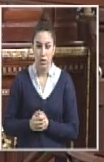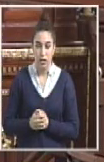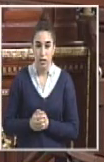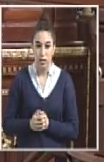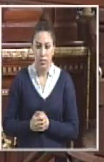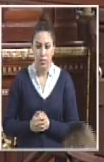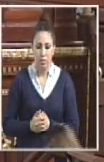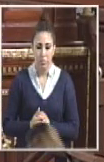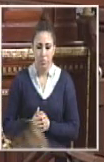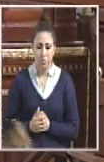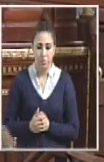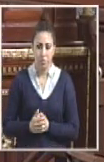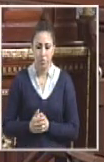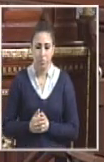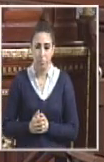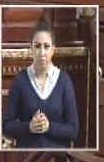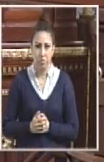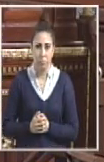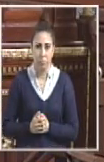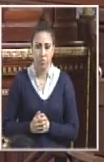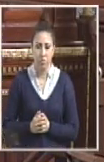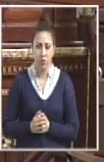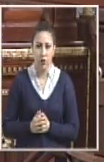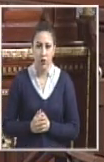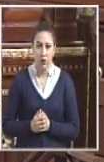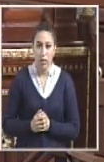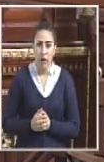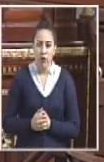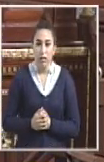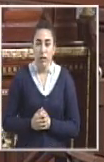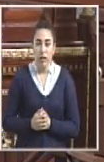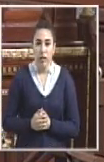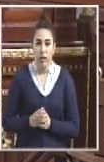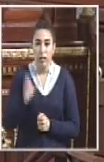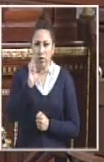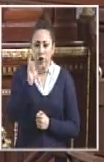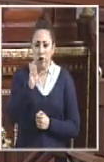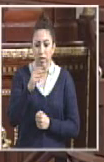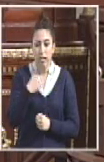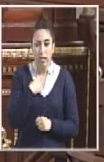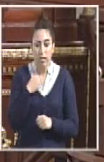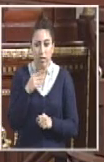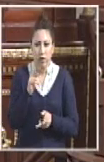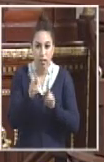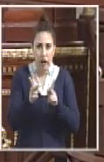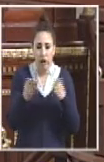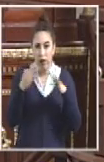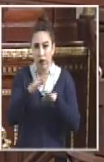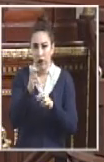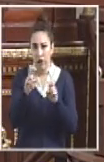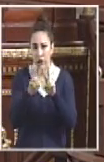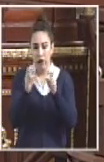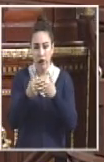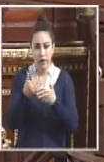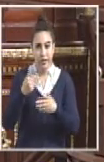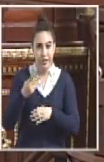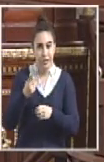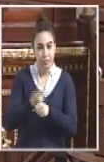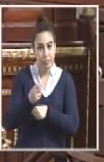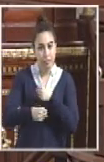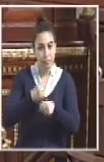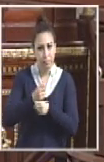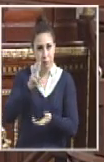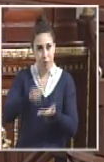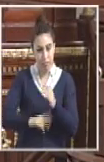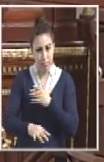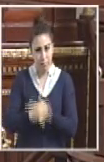En información que tuvimos desde que tocamos este tema, desde el año 2014 se decía